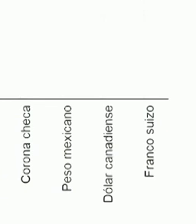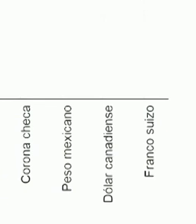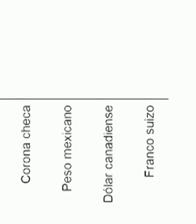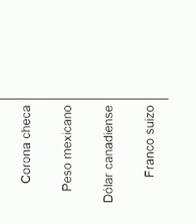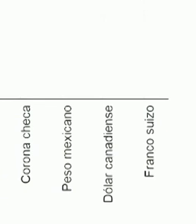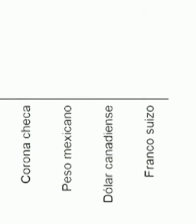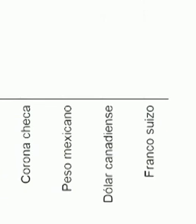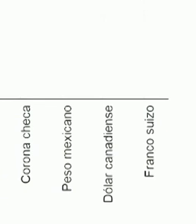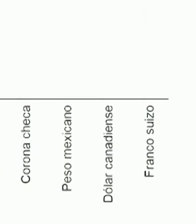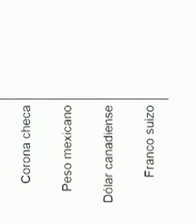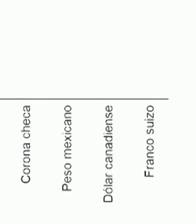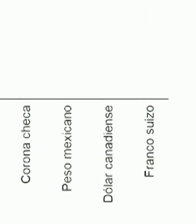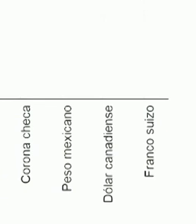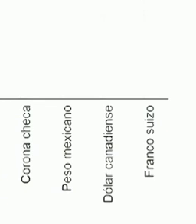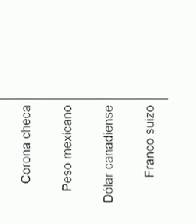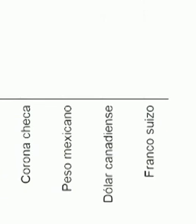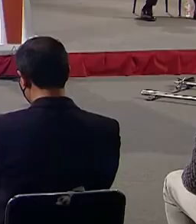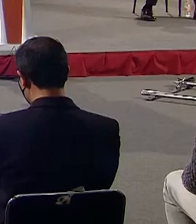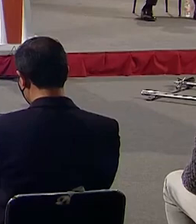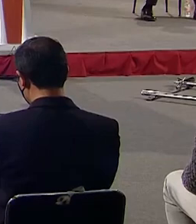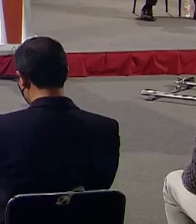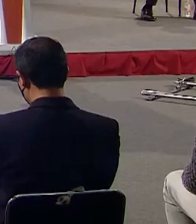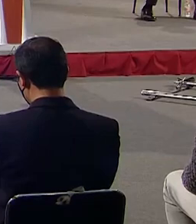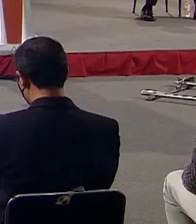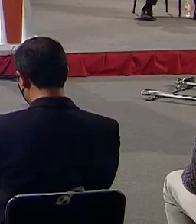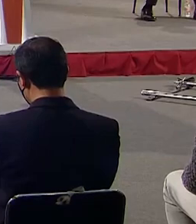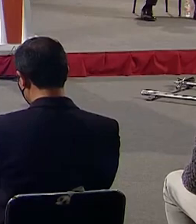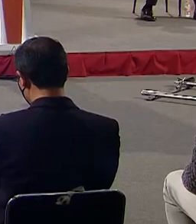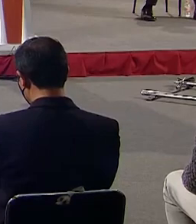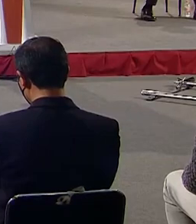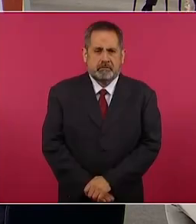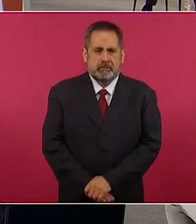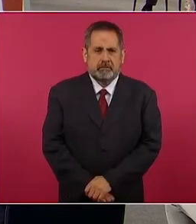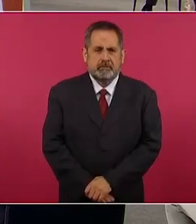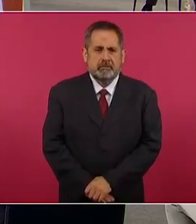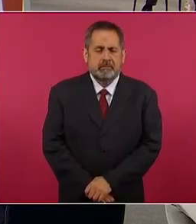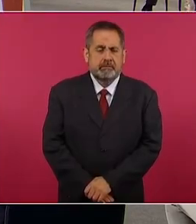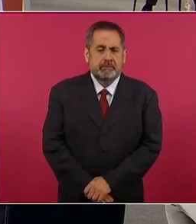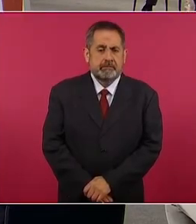solo el franco suizo, el dólar canadiense y el peso,